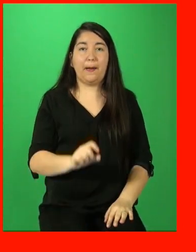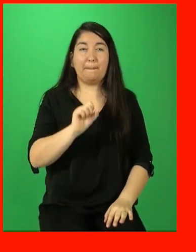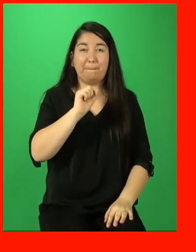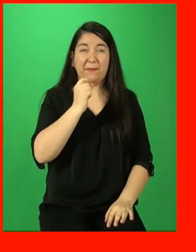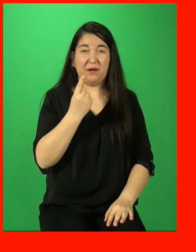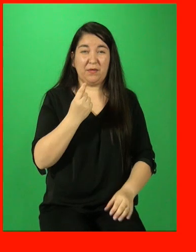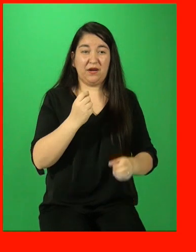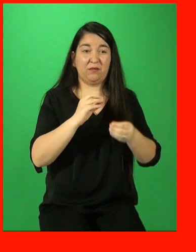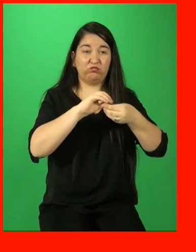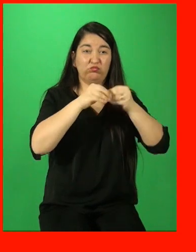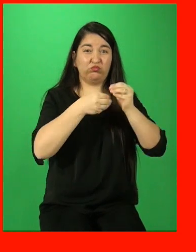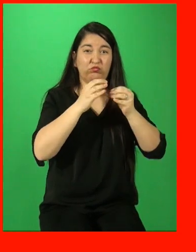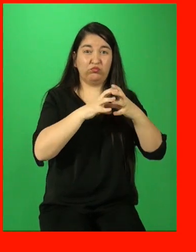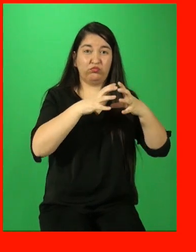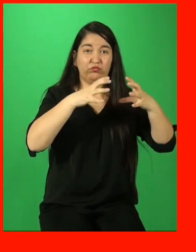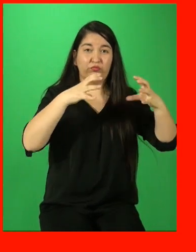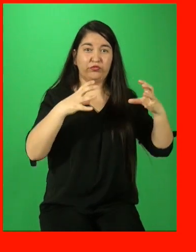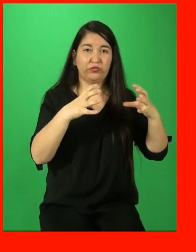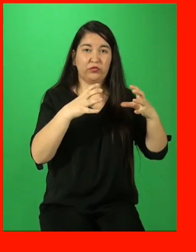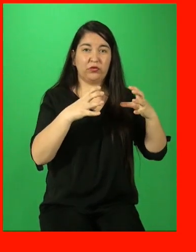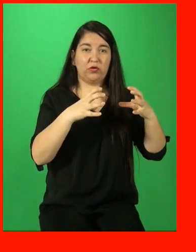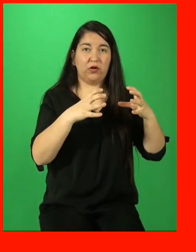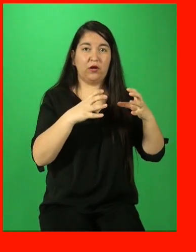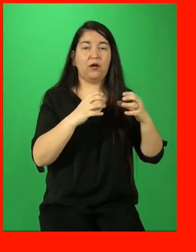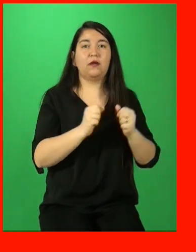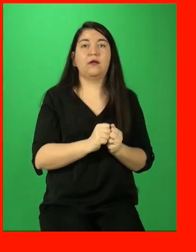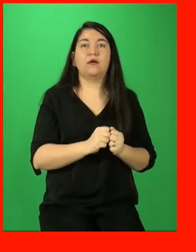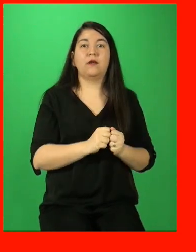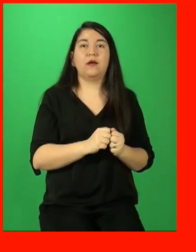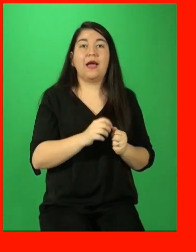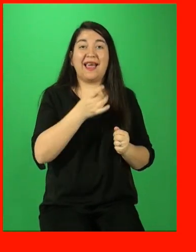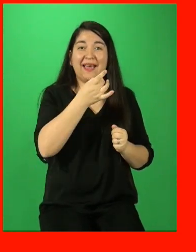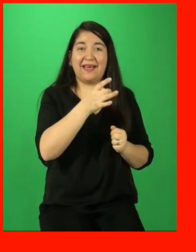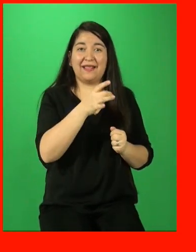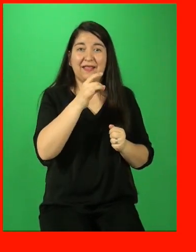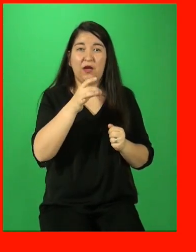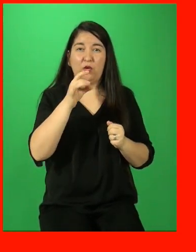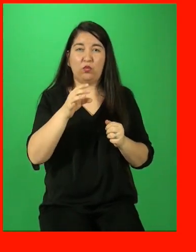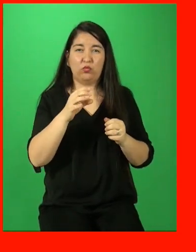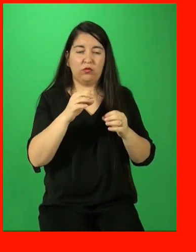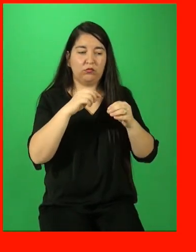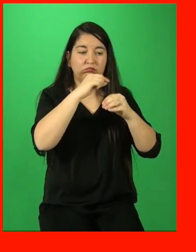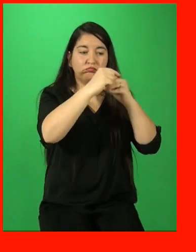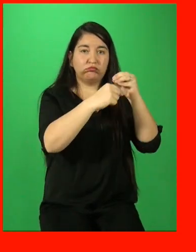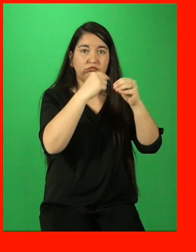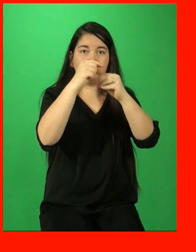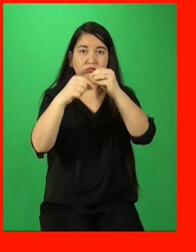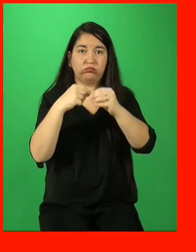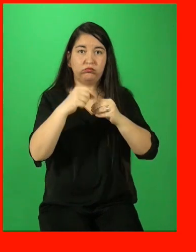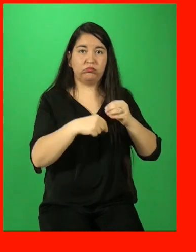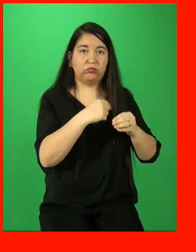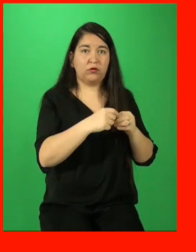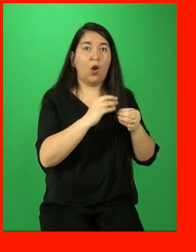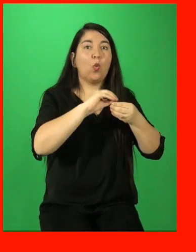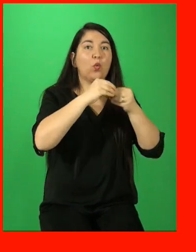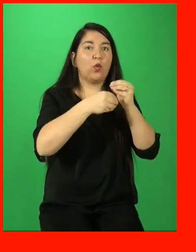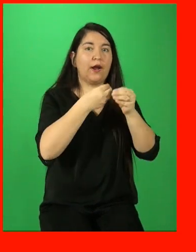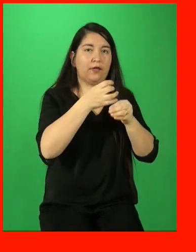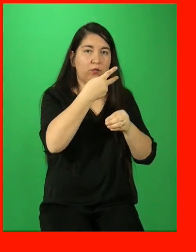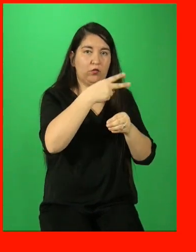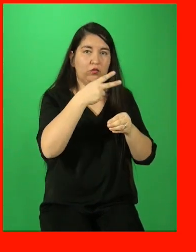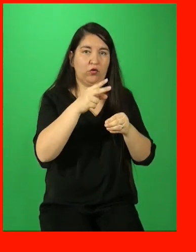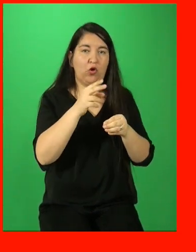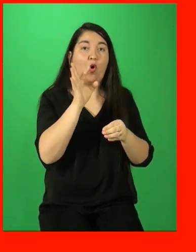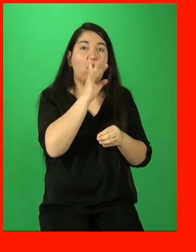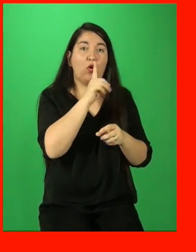molecular, mediante estructuras o modelos CPK, cada una de las circunferencias equivale a un átomo y tiene un